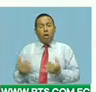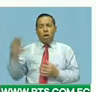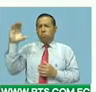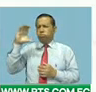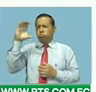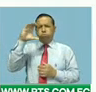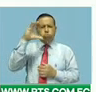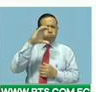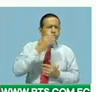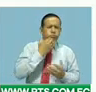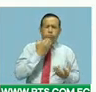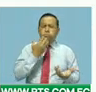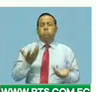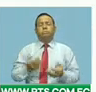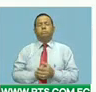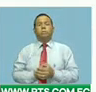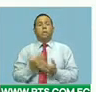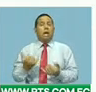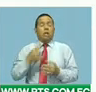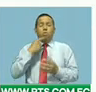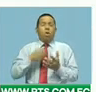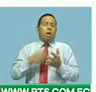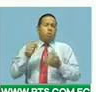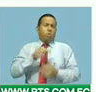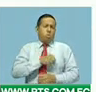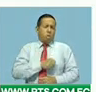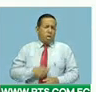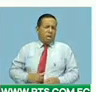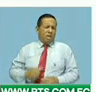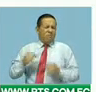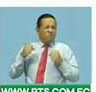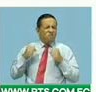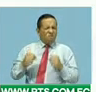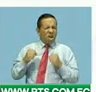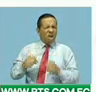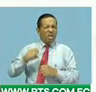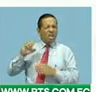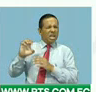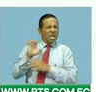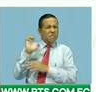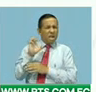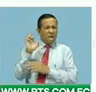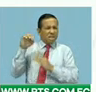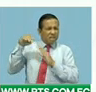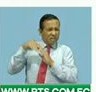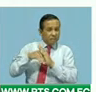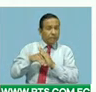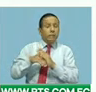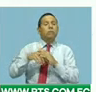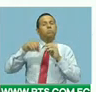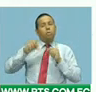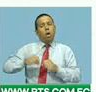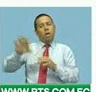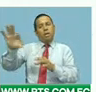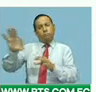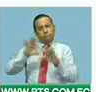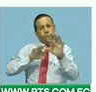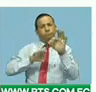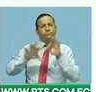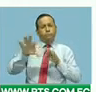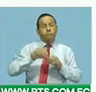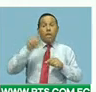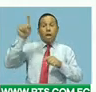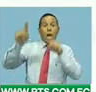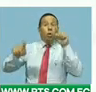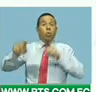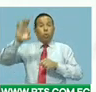sean necesarias de hacer, que no podrían ser pospuestas. Se están realizando derivaciones a prestatarios de servicios de salud